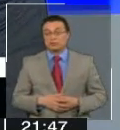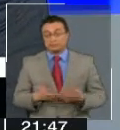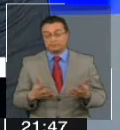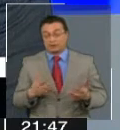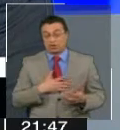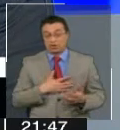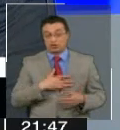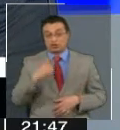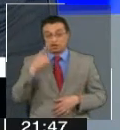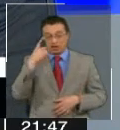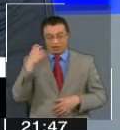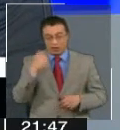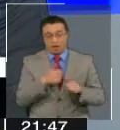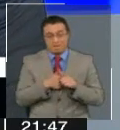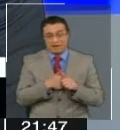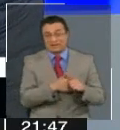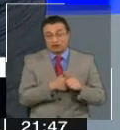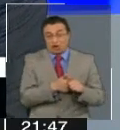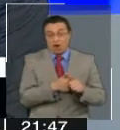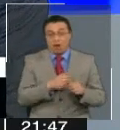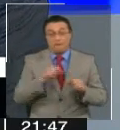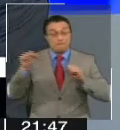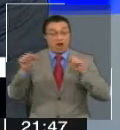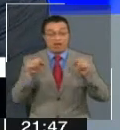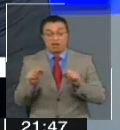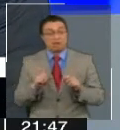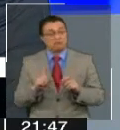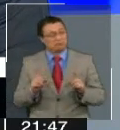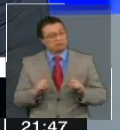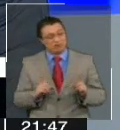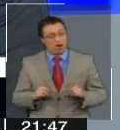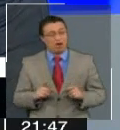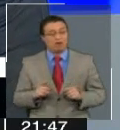Yo diría que presiones políticas no, pero hay